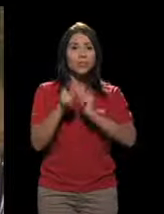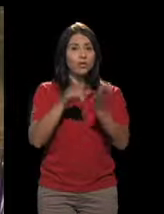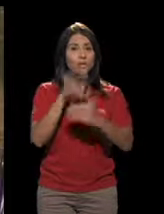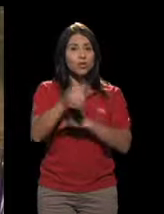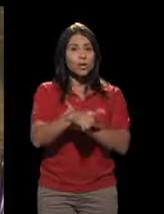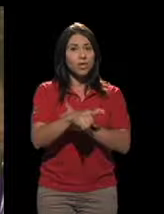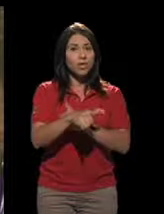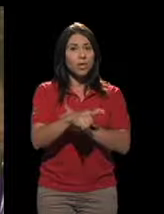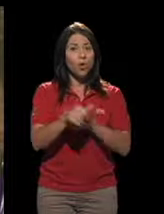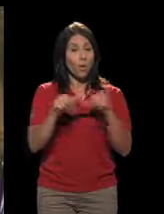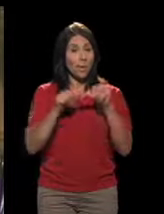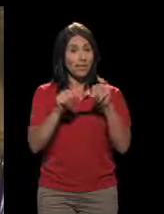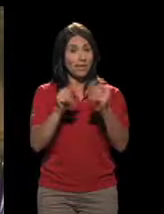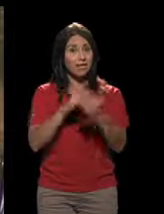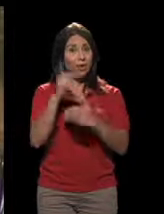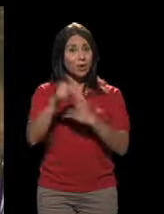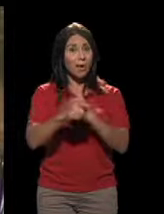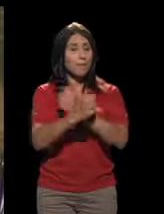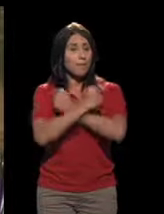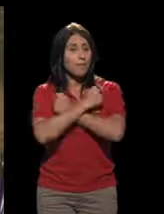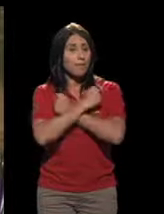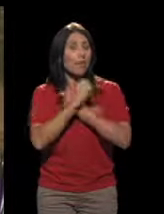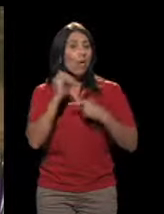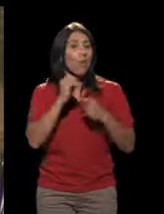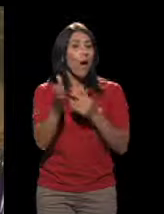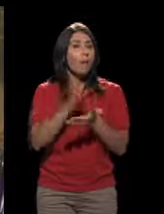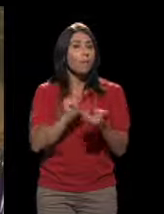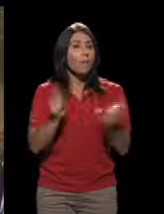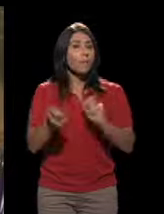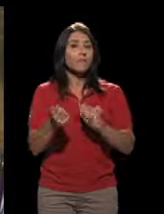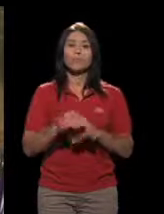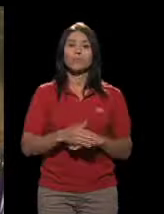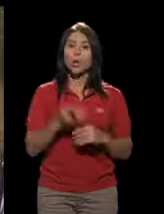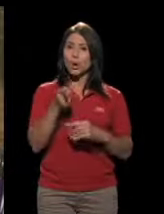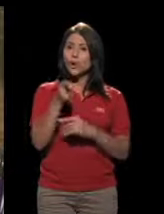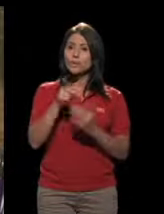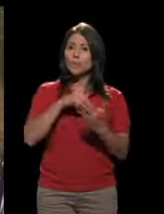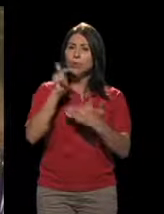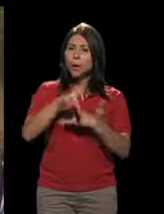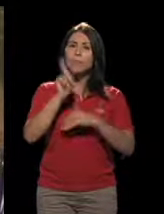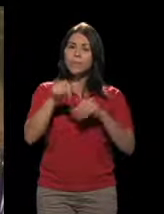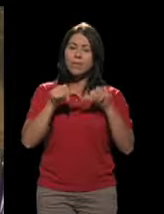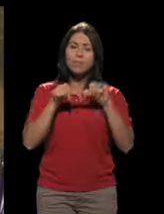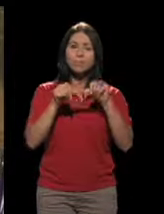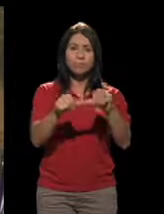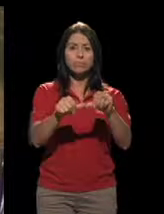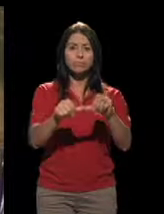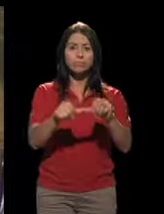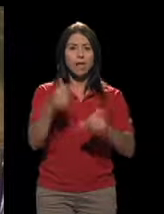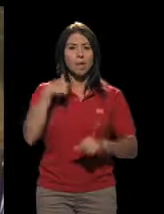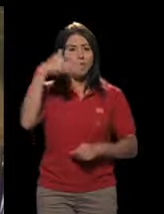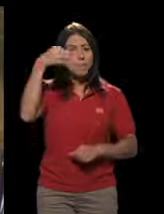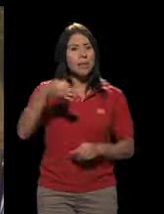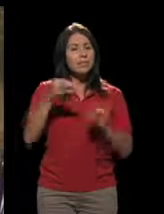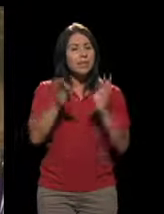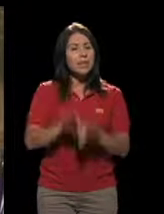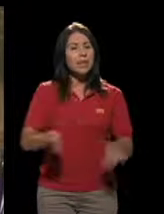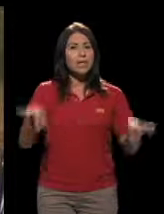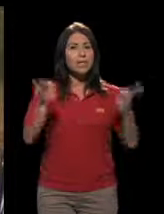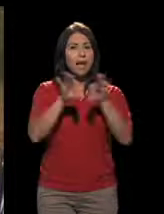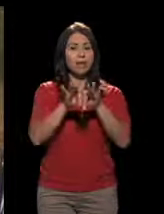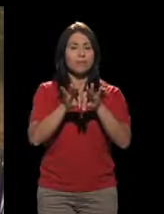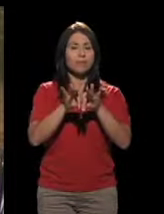¿Pretenden mantener este programa de afectividad? Claro que sí. ¿O alguna modificación que vayan a hacer? Este programa se debe mantener, a mí me parece